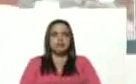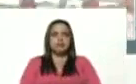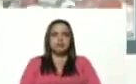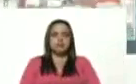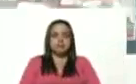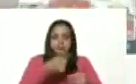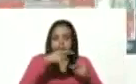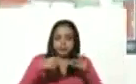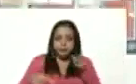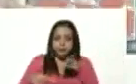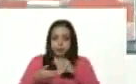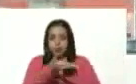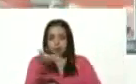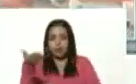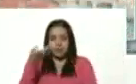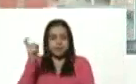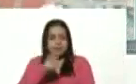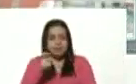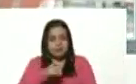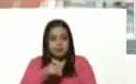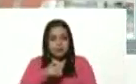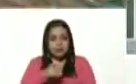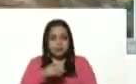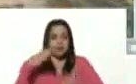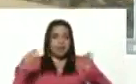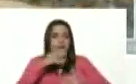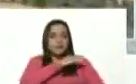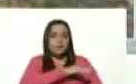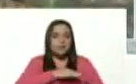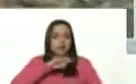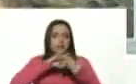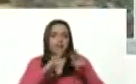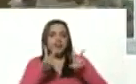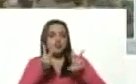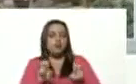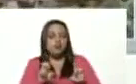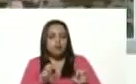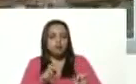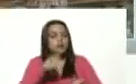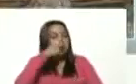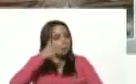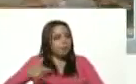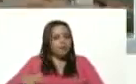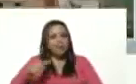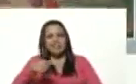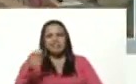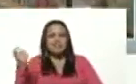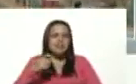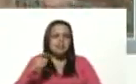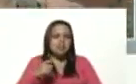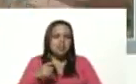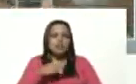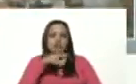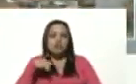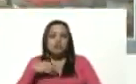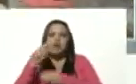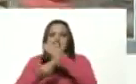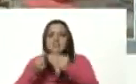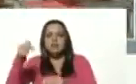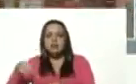utensilios que necesite. La gran misión Barrio Nuevo Tricolor quiere decir nuestro pueblo, nosotros hacerlos en